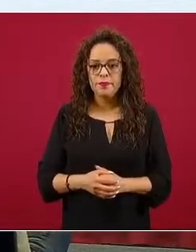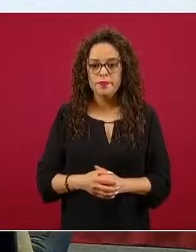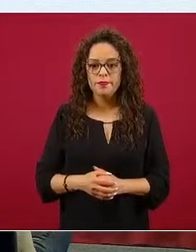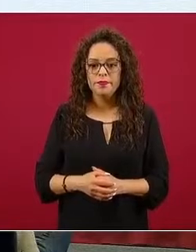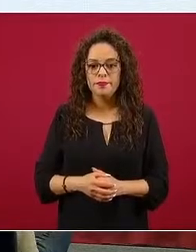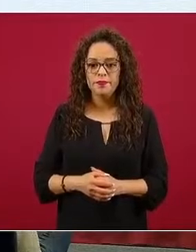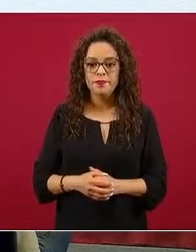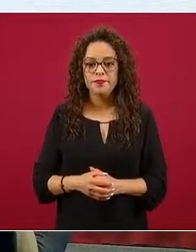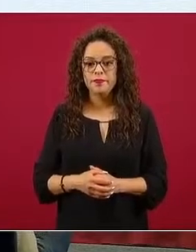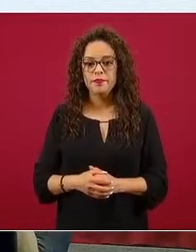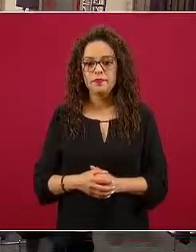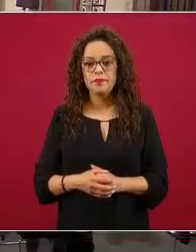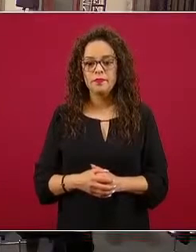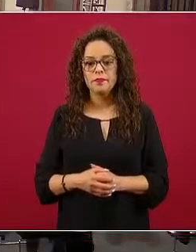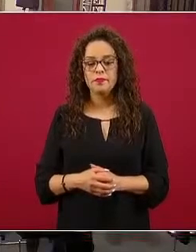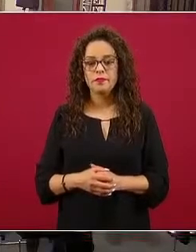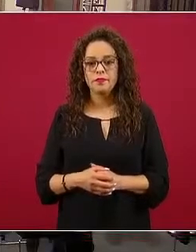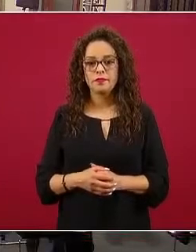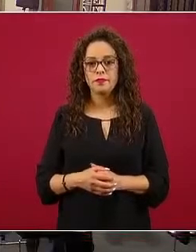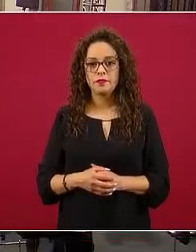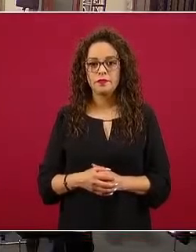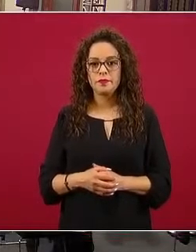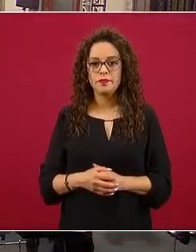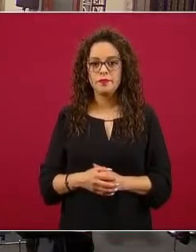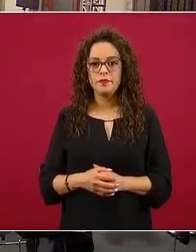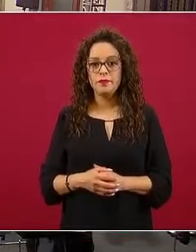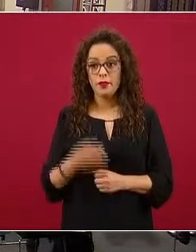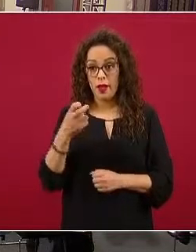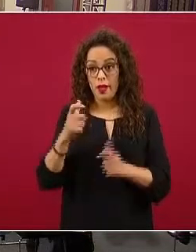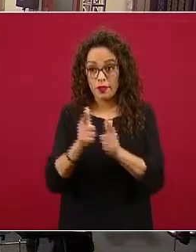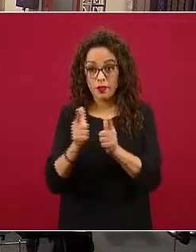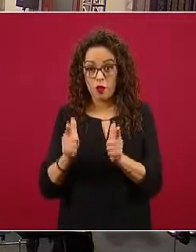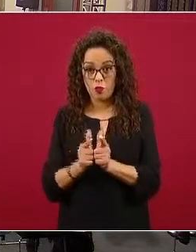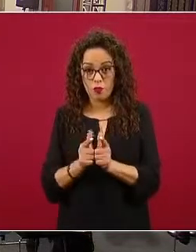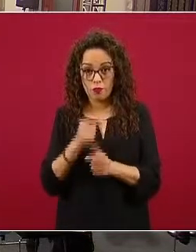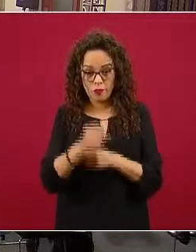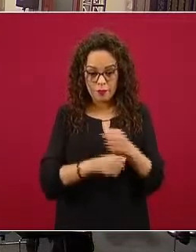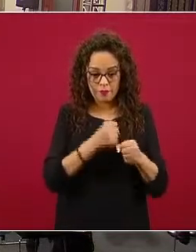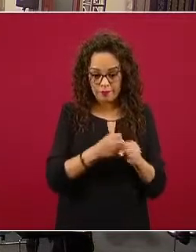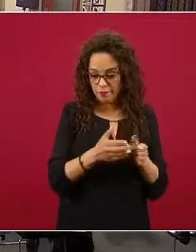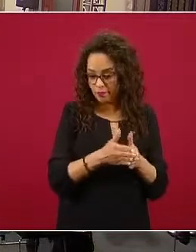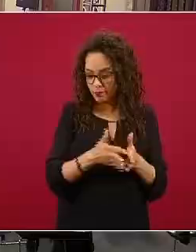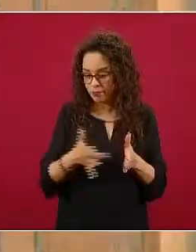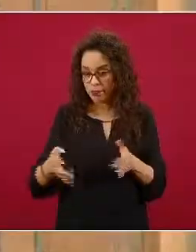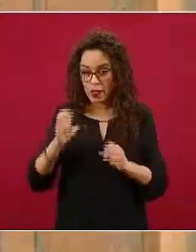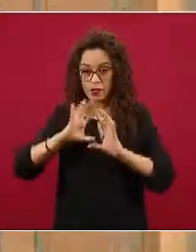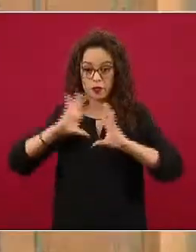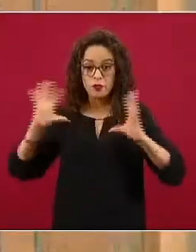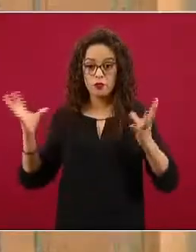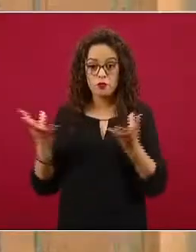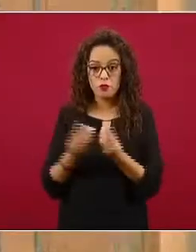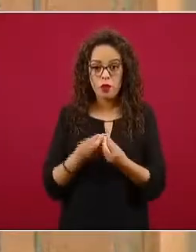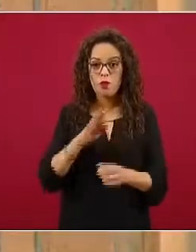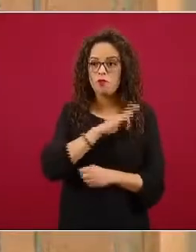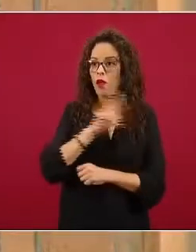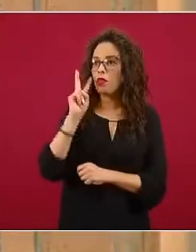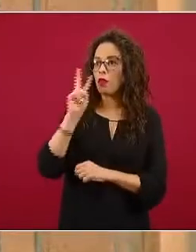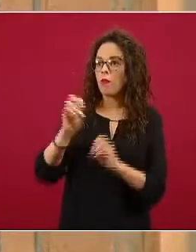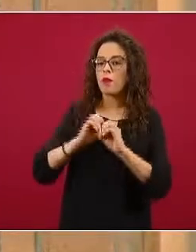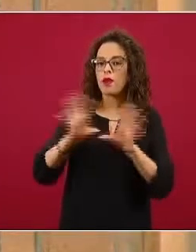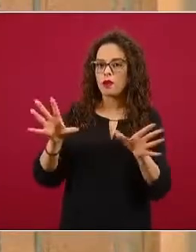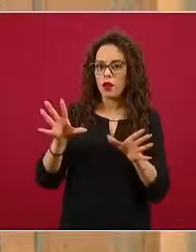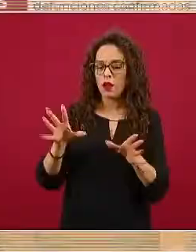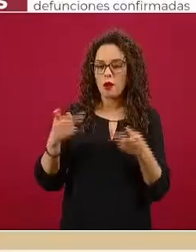Cuando observamos las defunciones por grupo de edad, el total de estas 1.514 defunciones, ustedes podrán observar que están